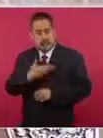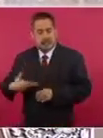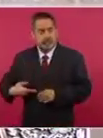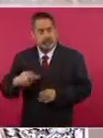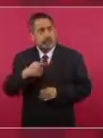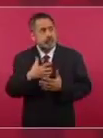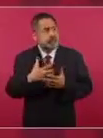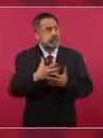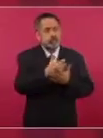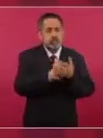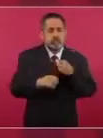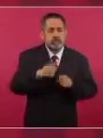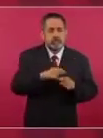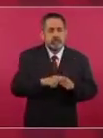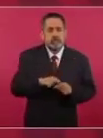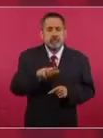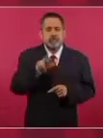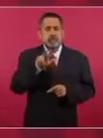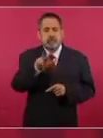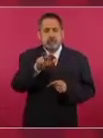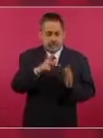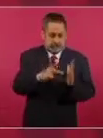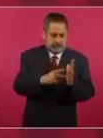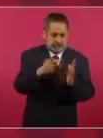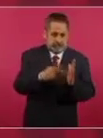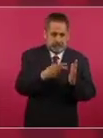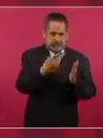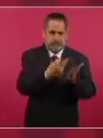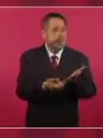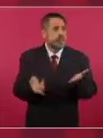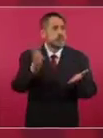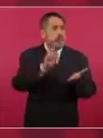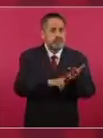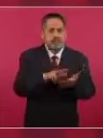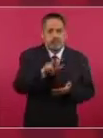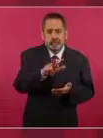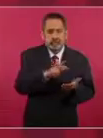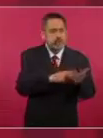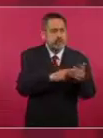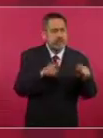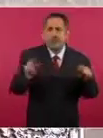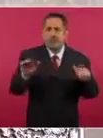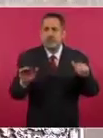18 veces más que los pobres.